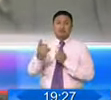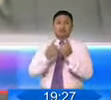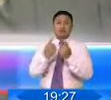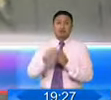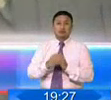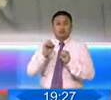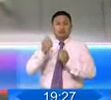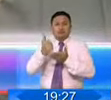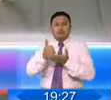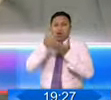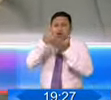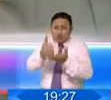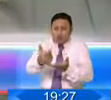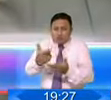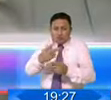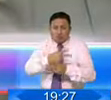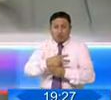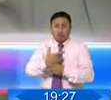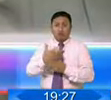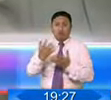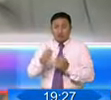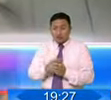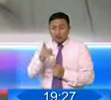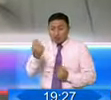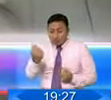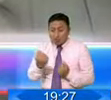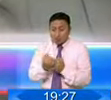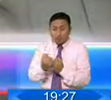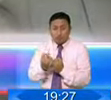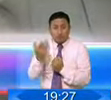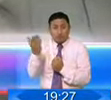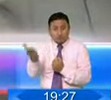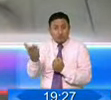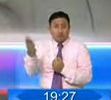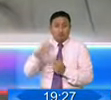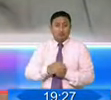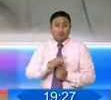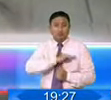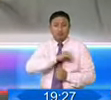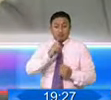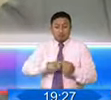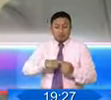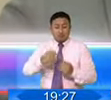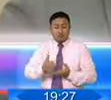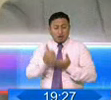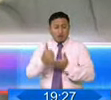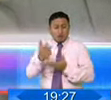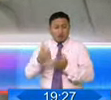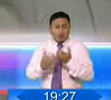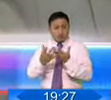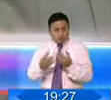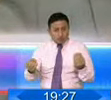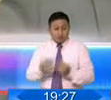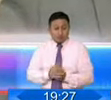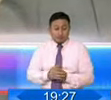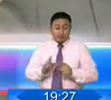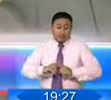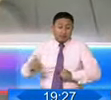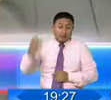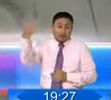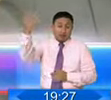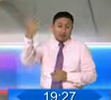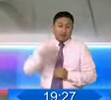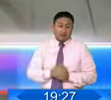déjate ayudar. El Consejo Metropolitano quiere ser un brazo del municipio de Quito que ayude a solventar los problemas. Lamentablemente el